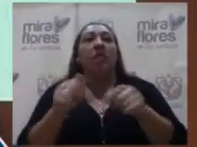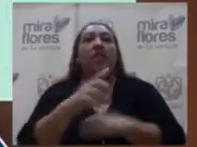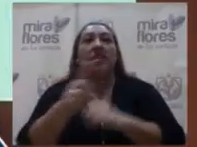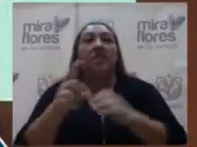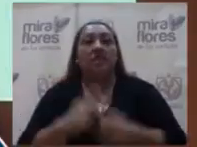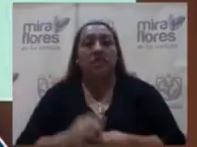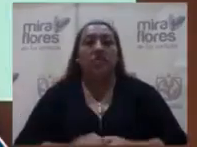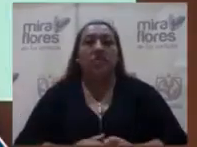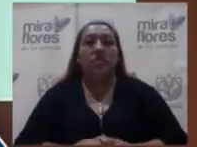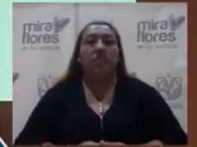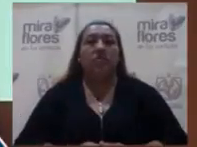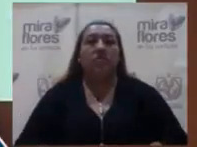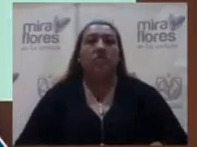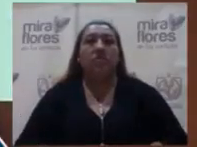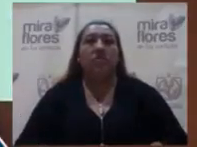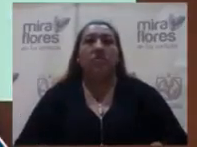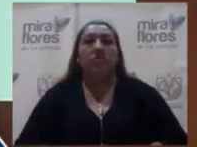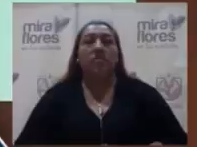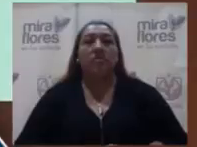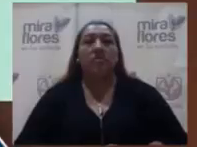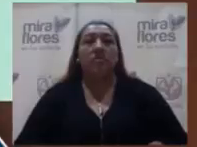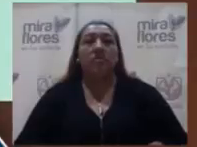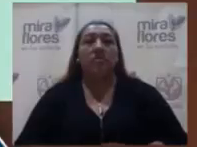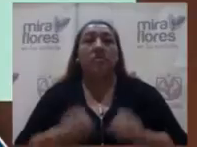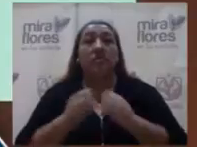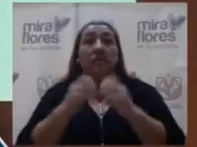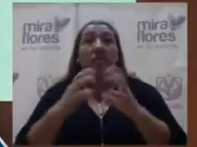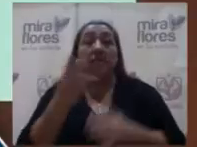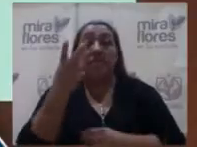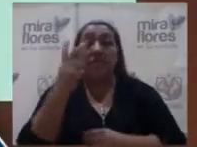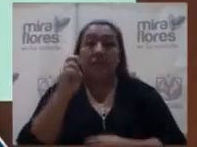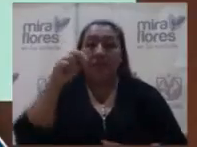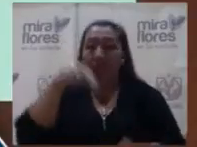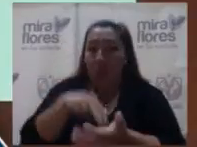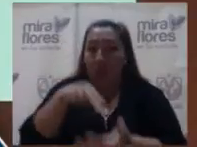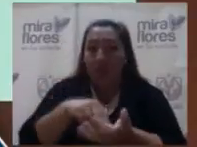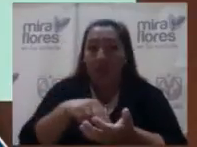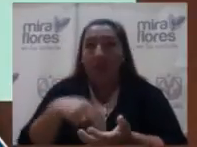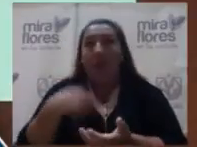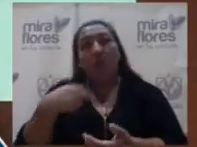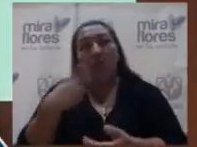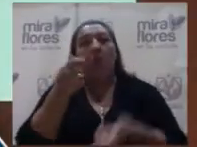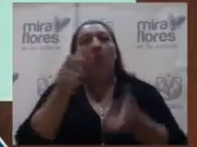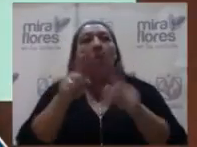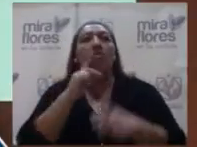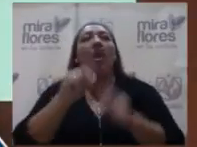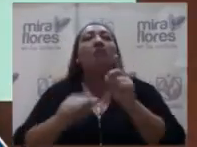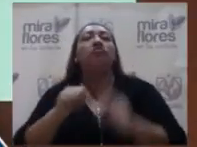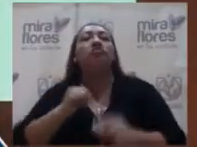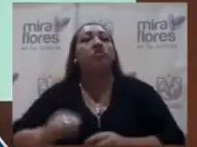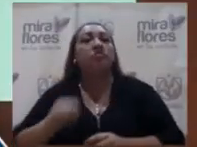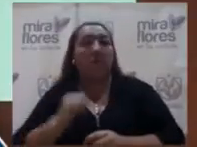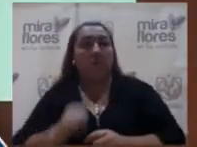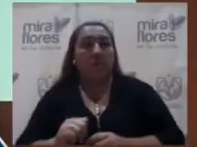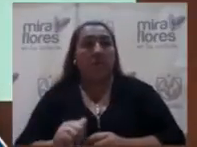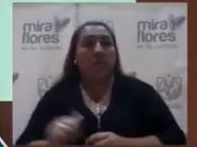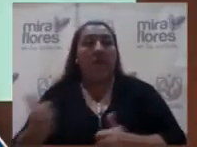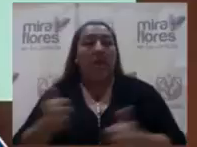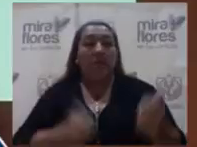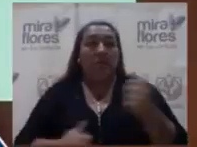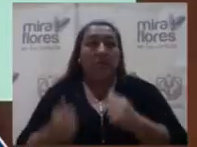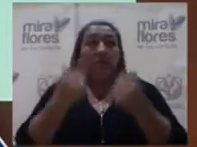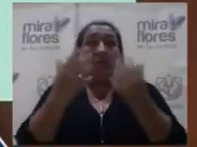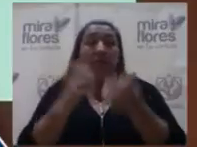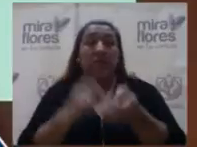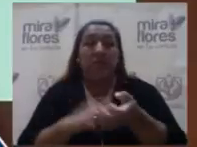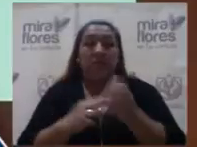distrito. Al día 20 de noviembre, cuando la municipalidad, la administración